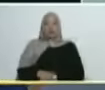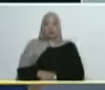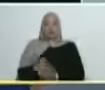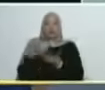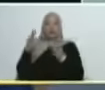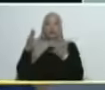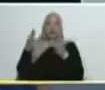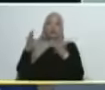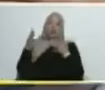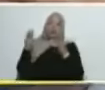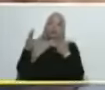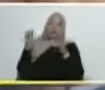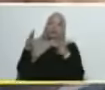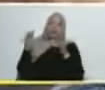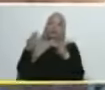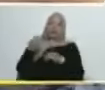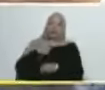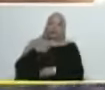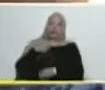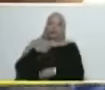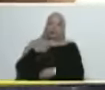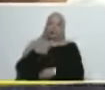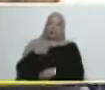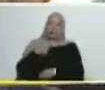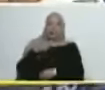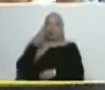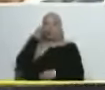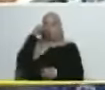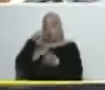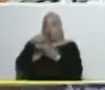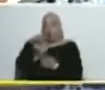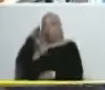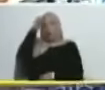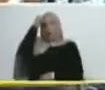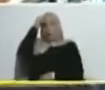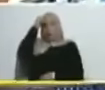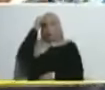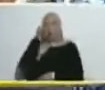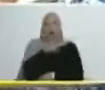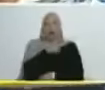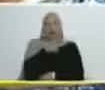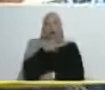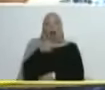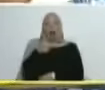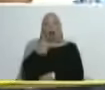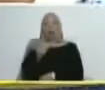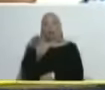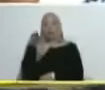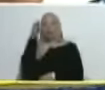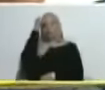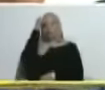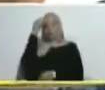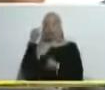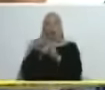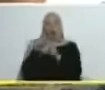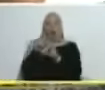Y yo me debo por entero a cada letra, a cada